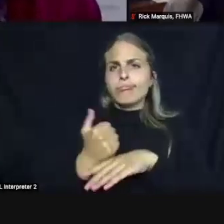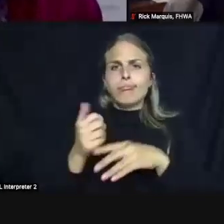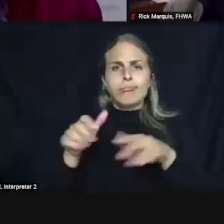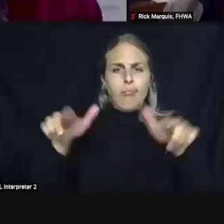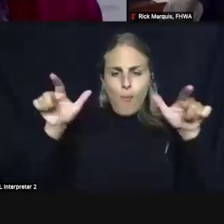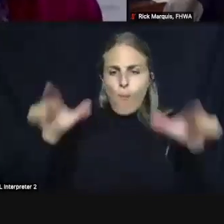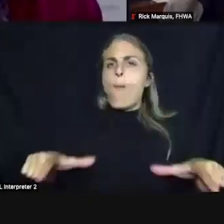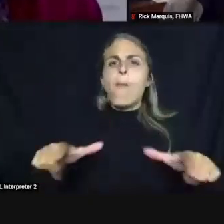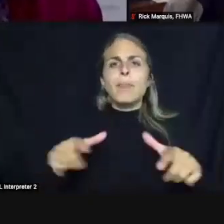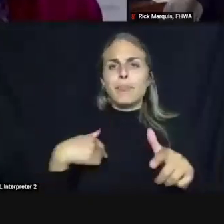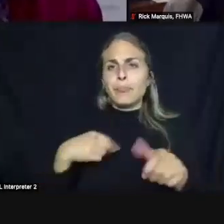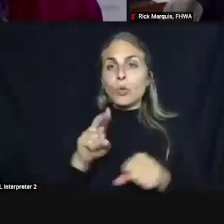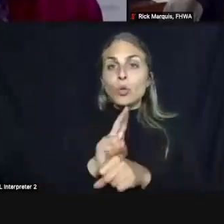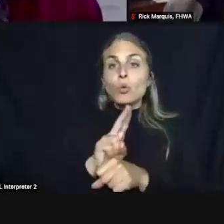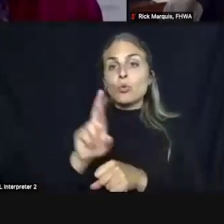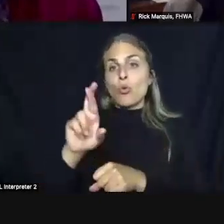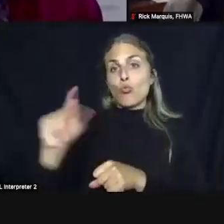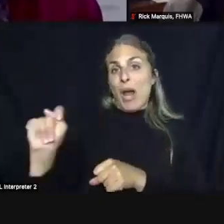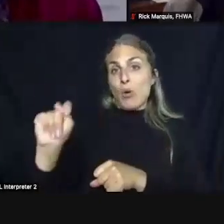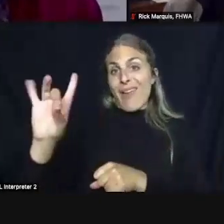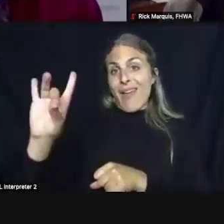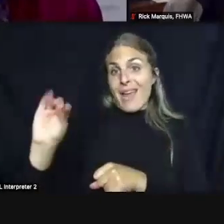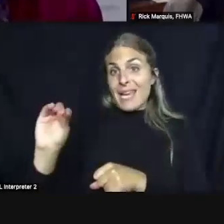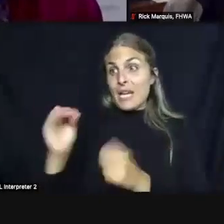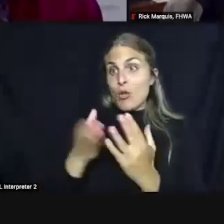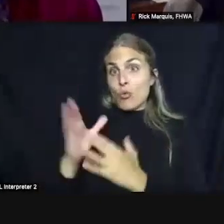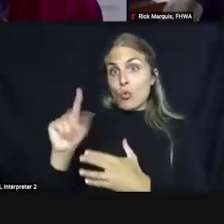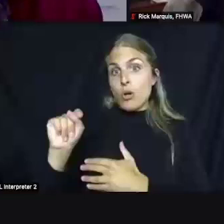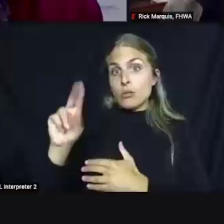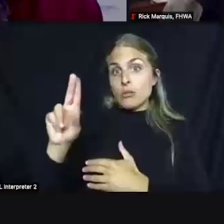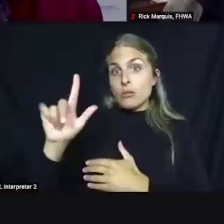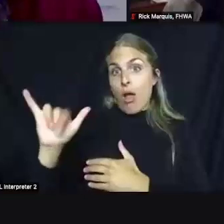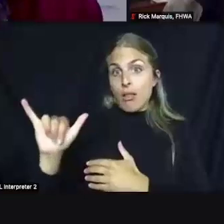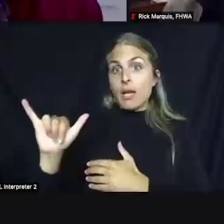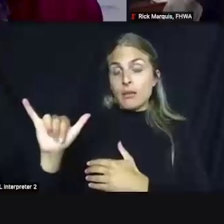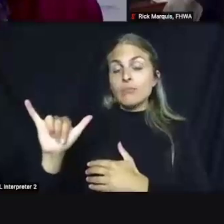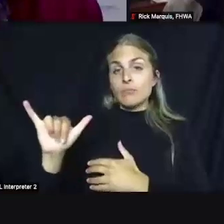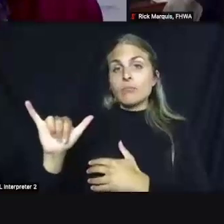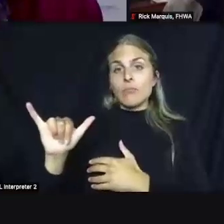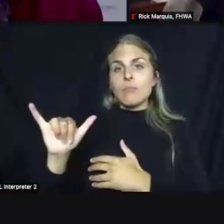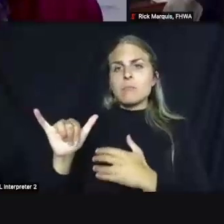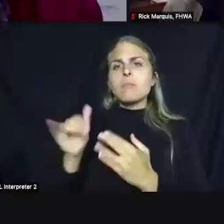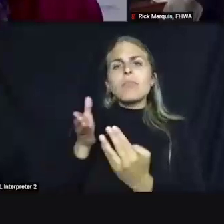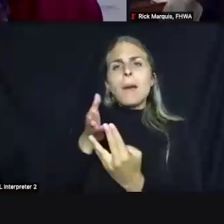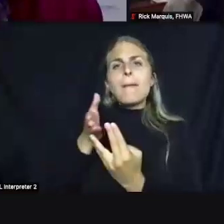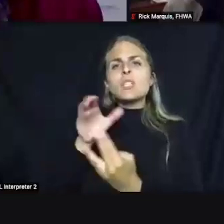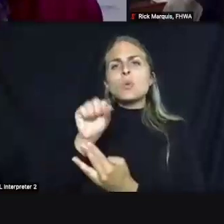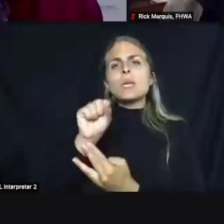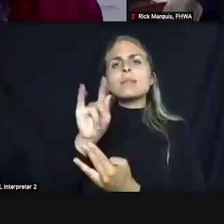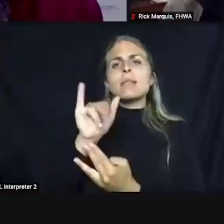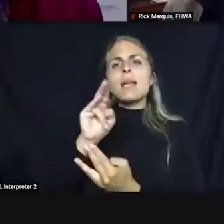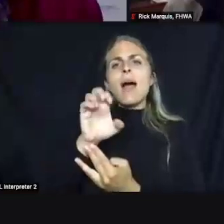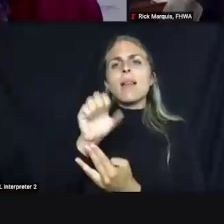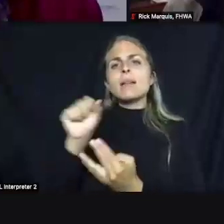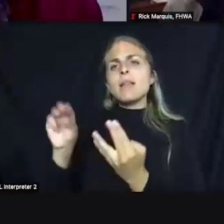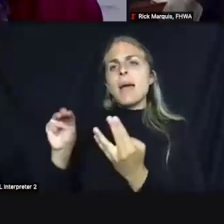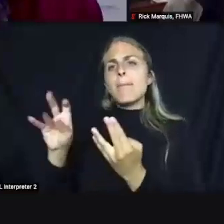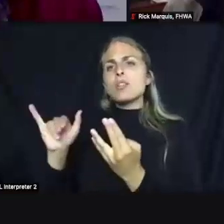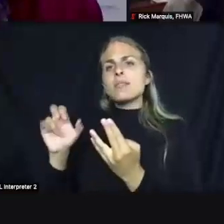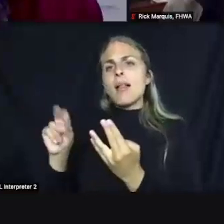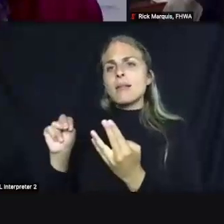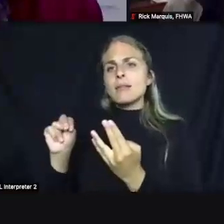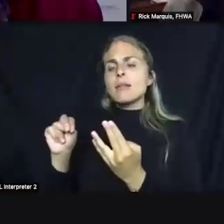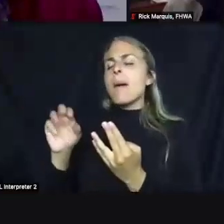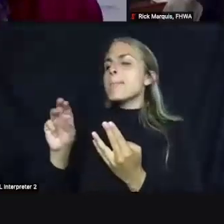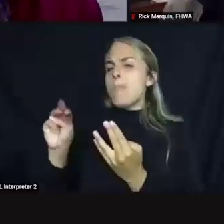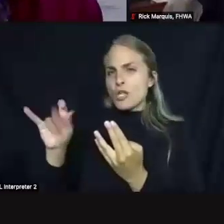viendo a Google Maps, se puede usar la ruta existente 80 entre Skaney Atlas y